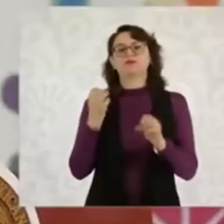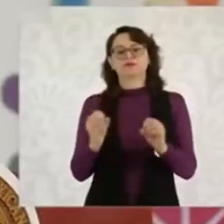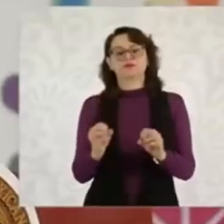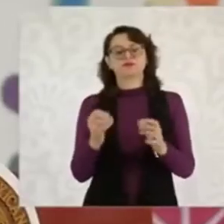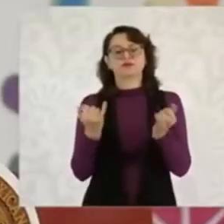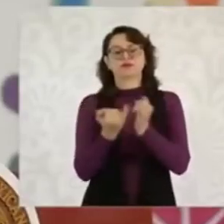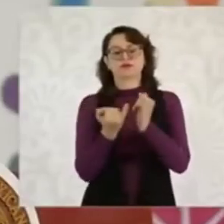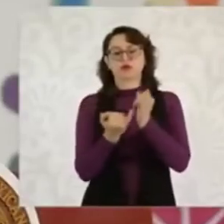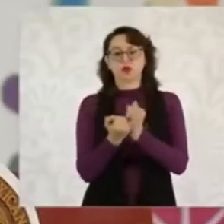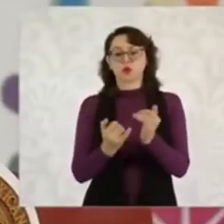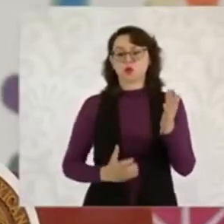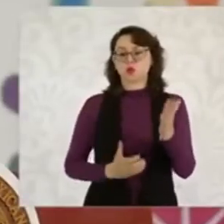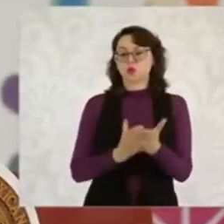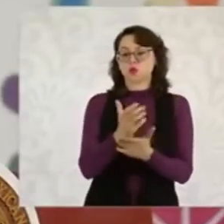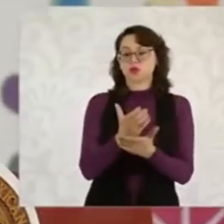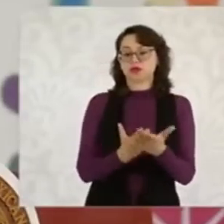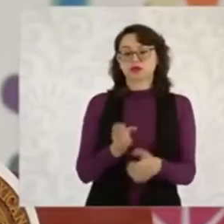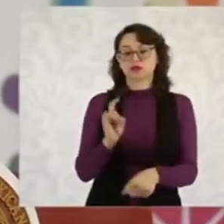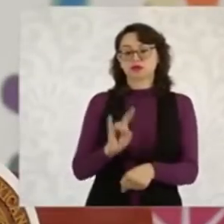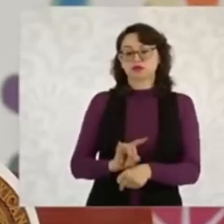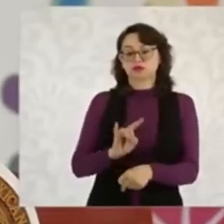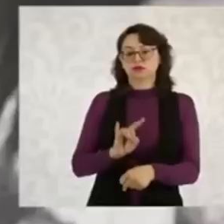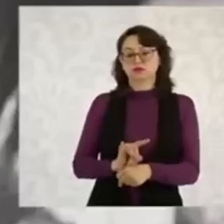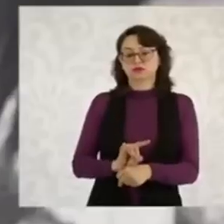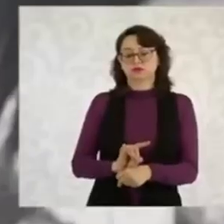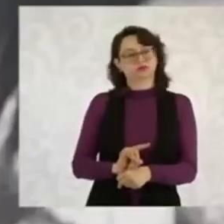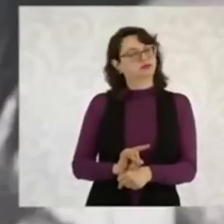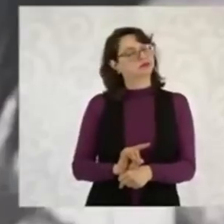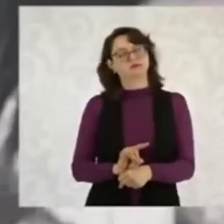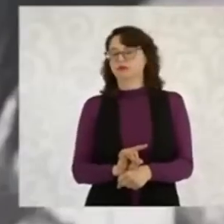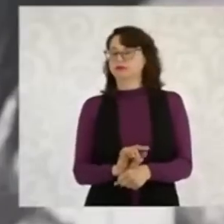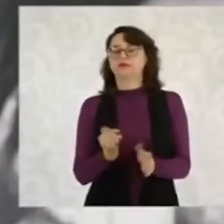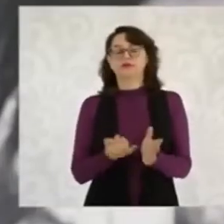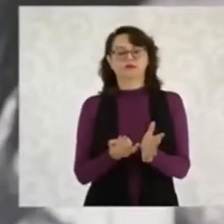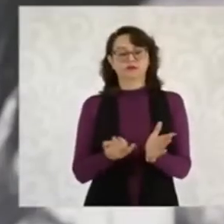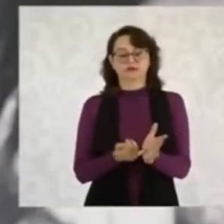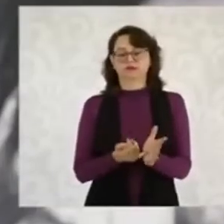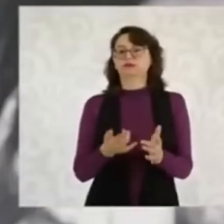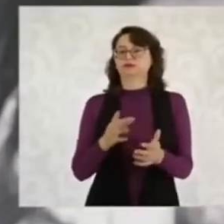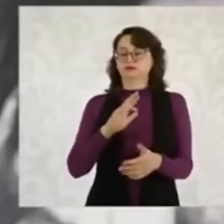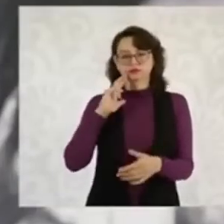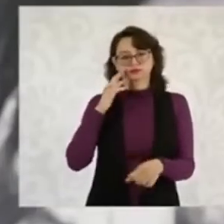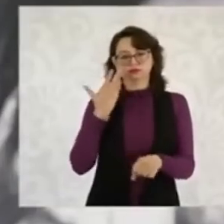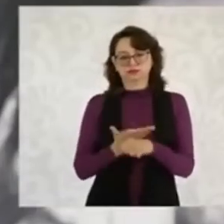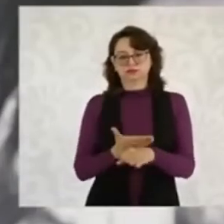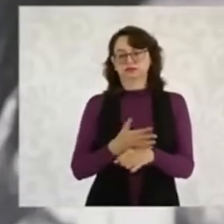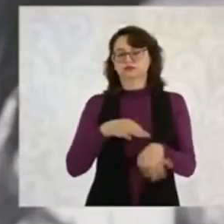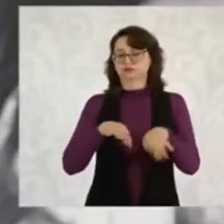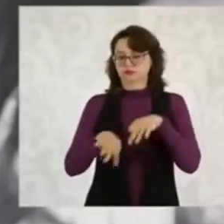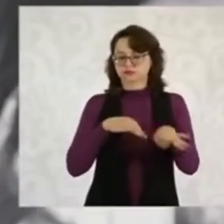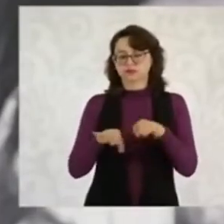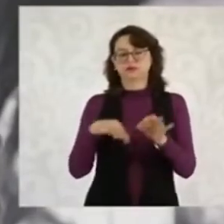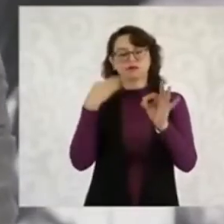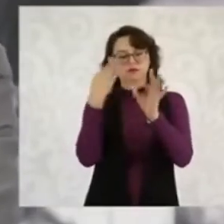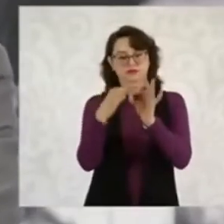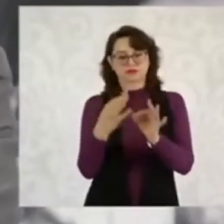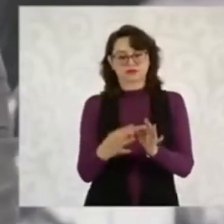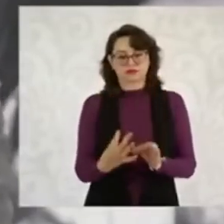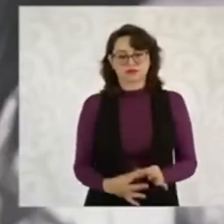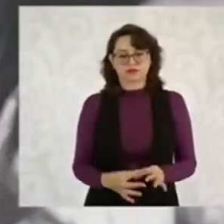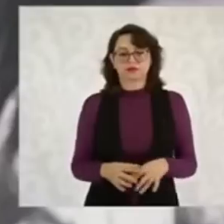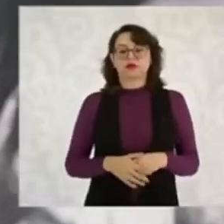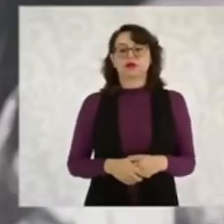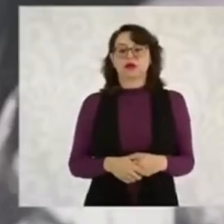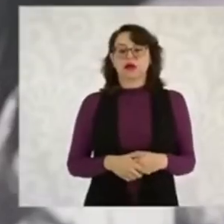de contratos civiles para evadir responsabilidades laborales. También se pone orden en la